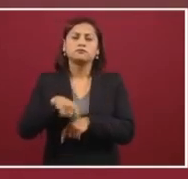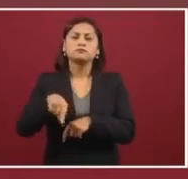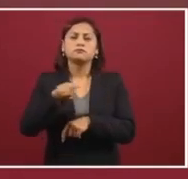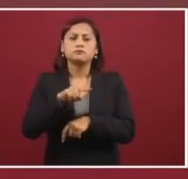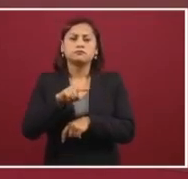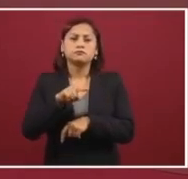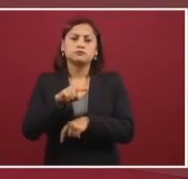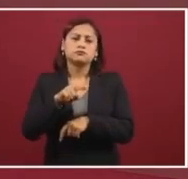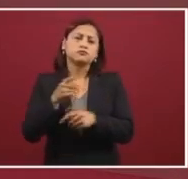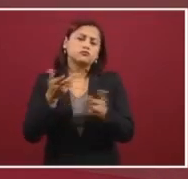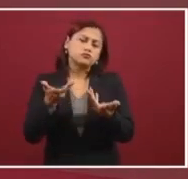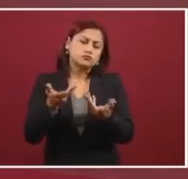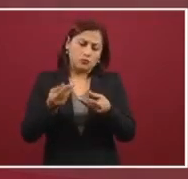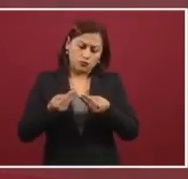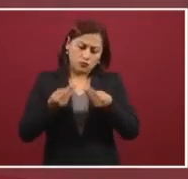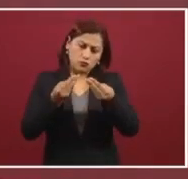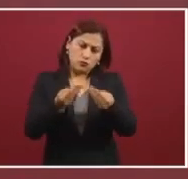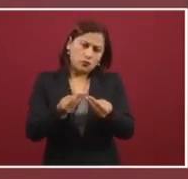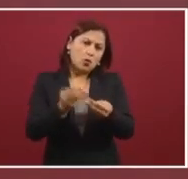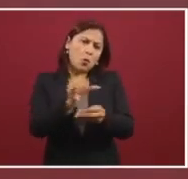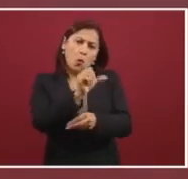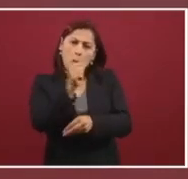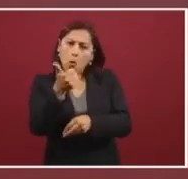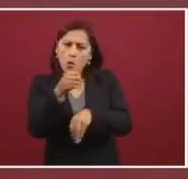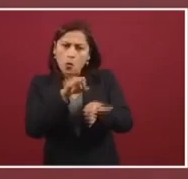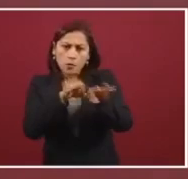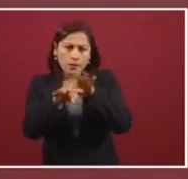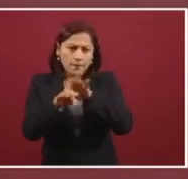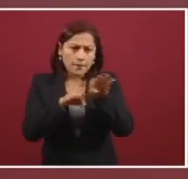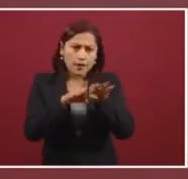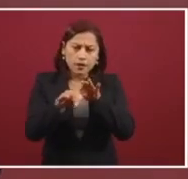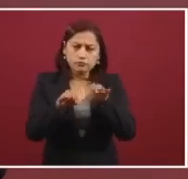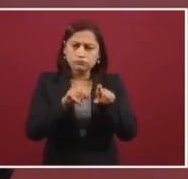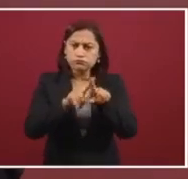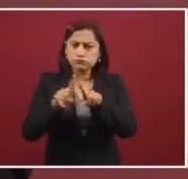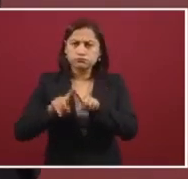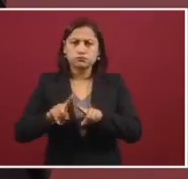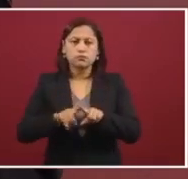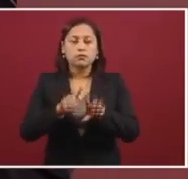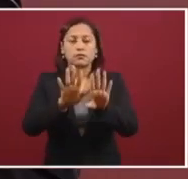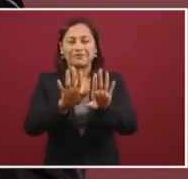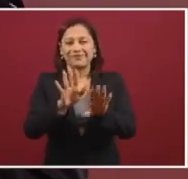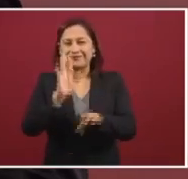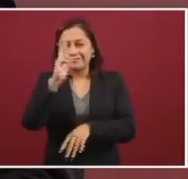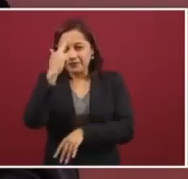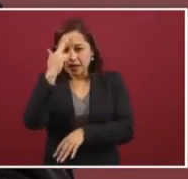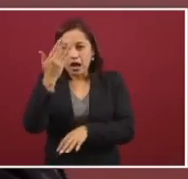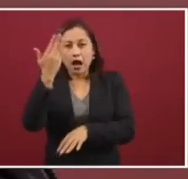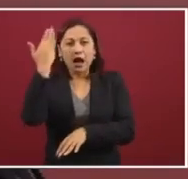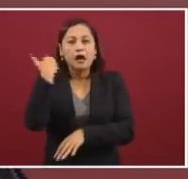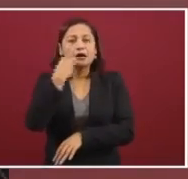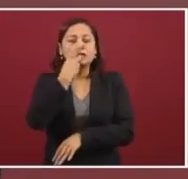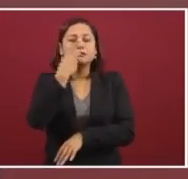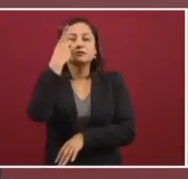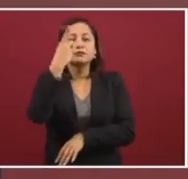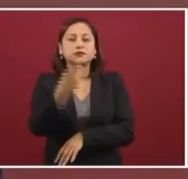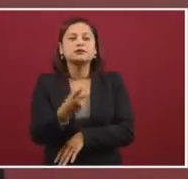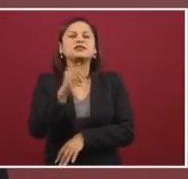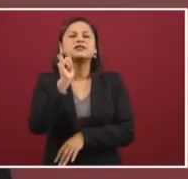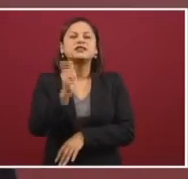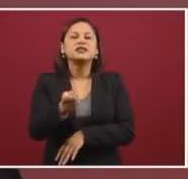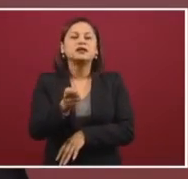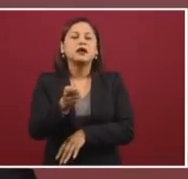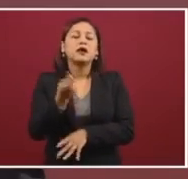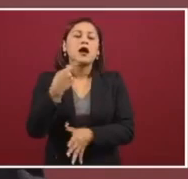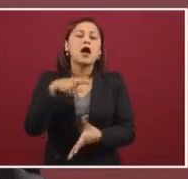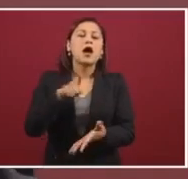otras ocupaciones lo que hablábamos de la vigilancia en oficinas públicas